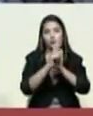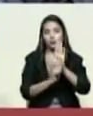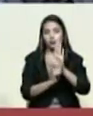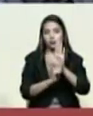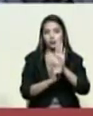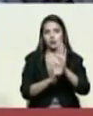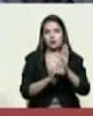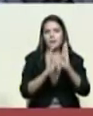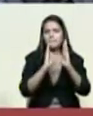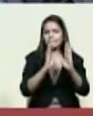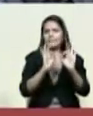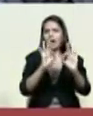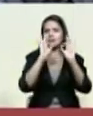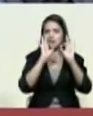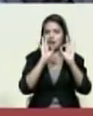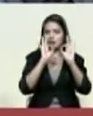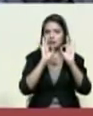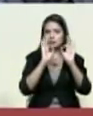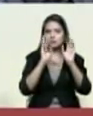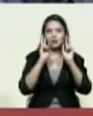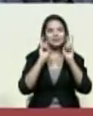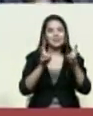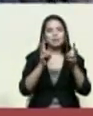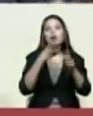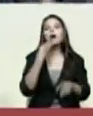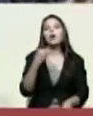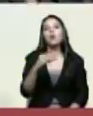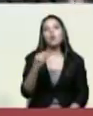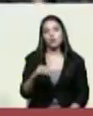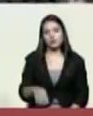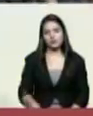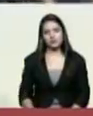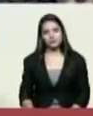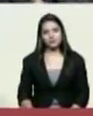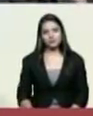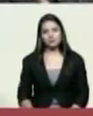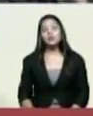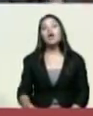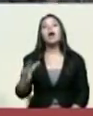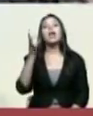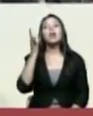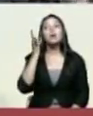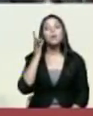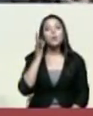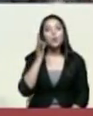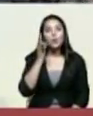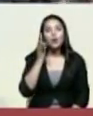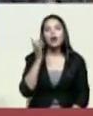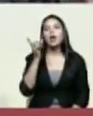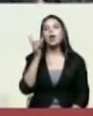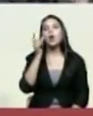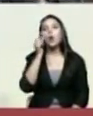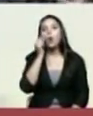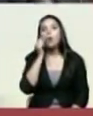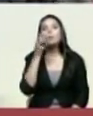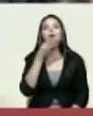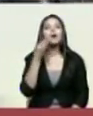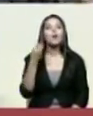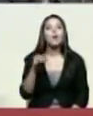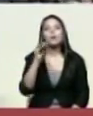una parte especial de esta constitución dedicada a los jóvenes, a las mujeres y a los hombres jóvenes de esta